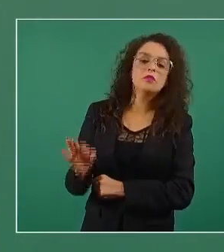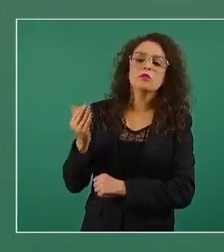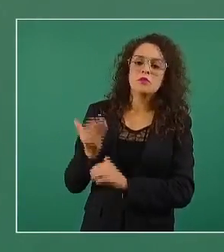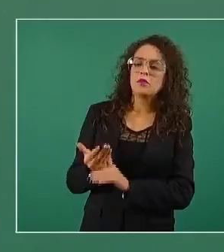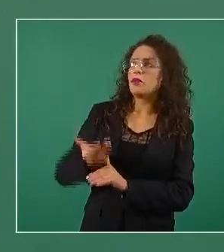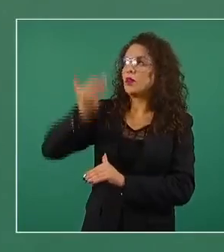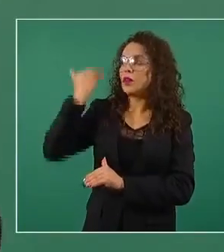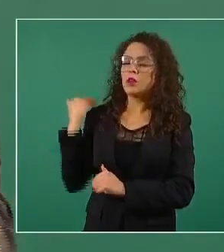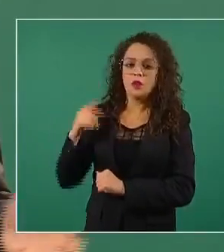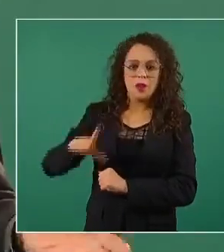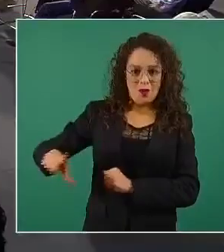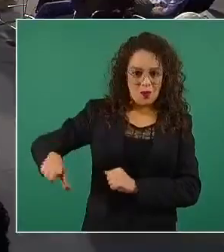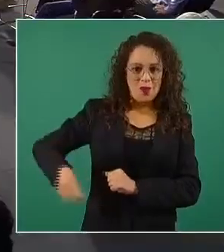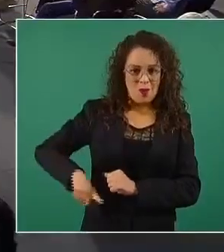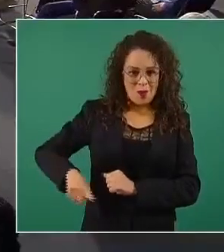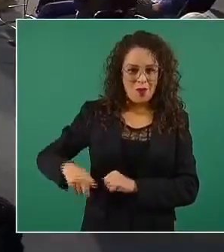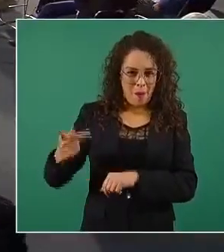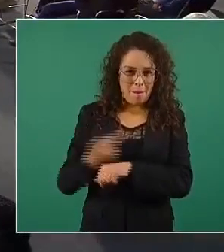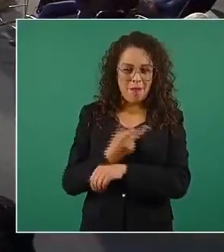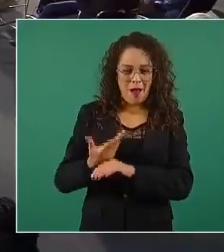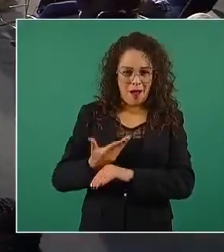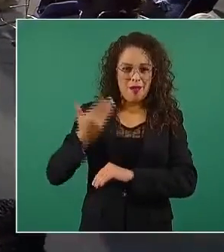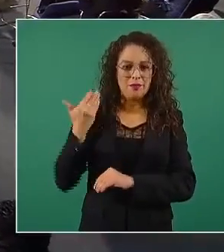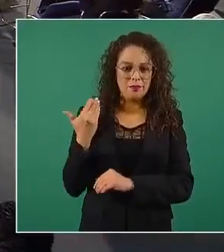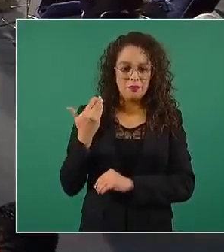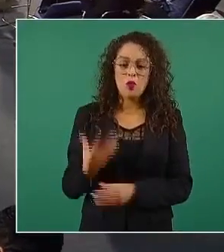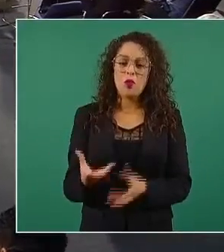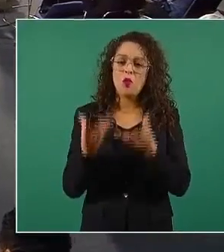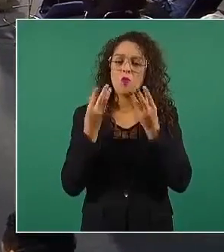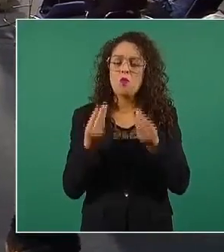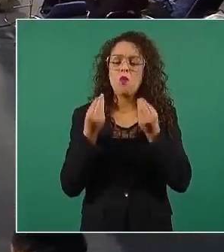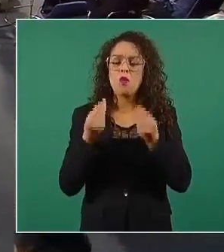se compró mucho gas,